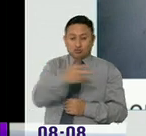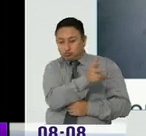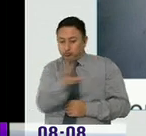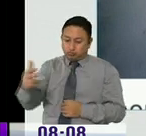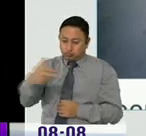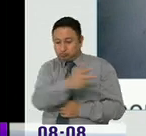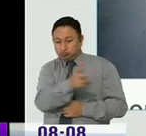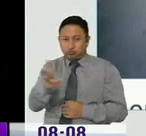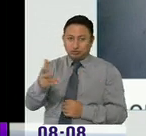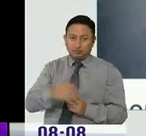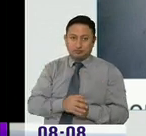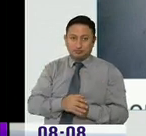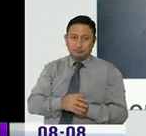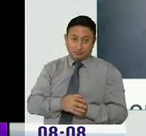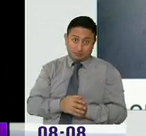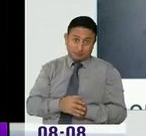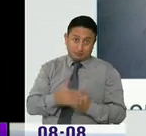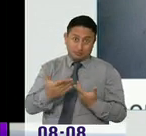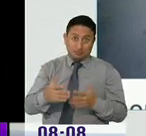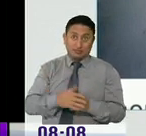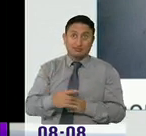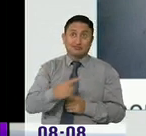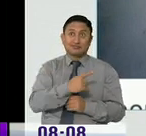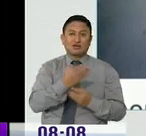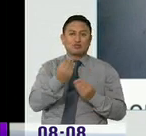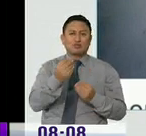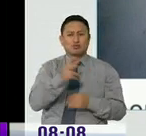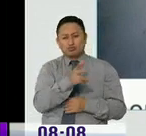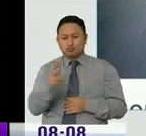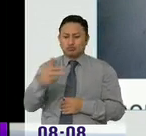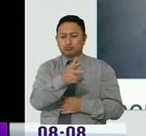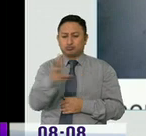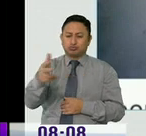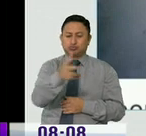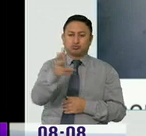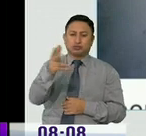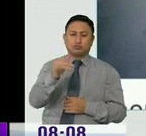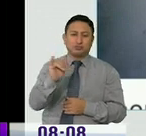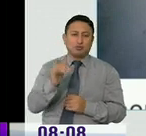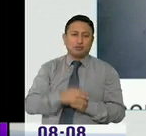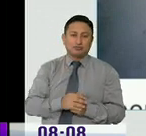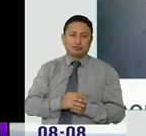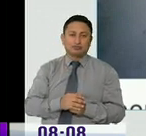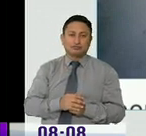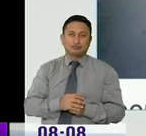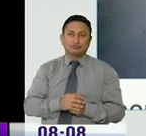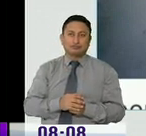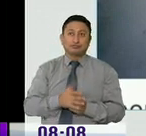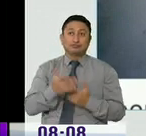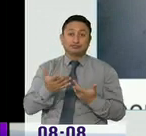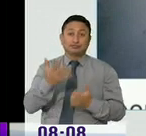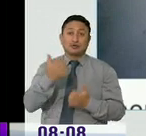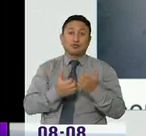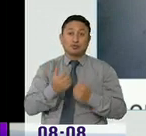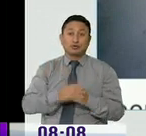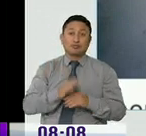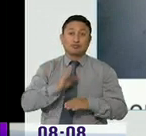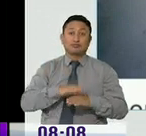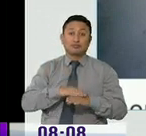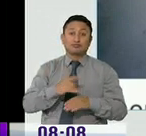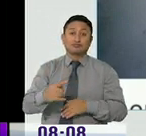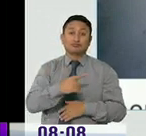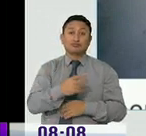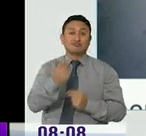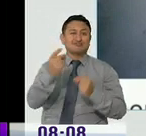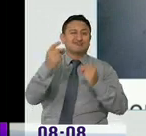la interoceánica, para ser claros, esa es llena de curvas. La Simón Bolívar, lo mismo, llena de curvas. El problema que se tiene es